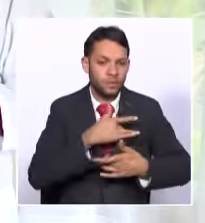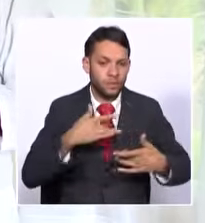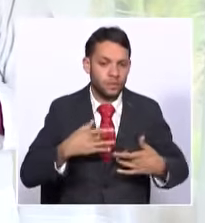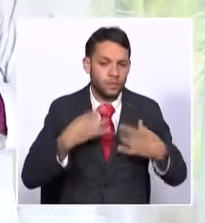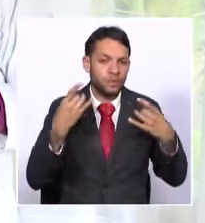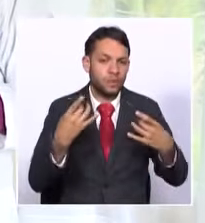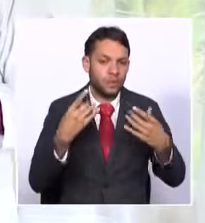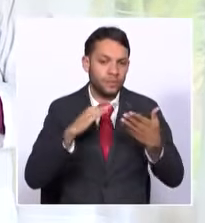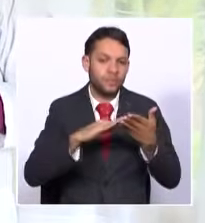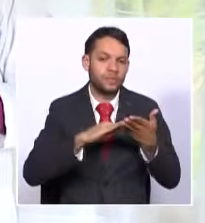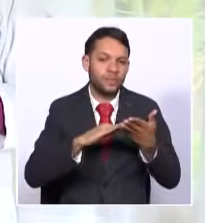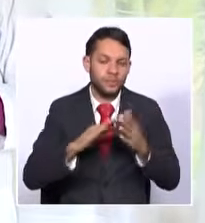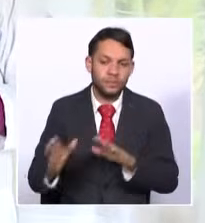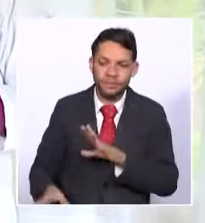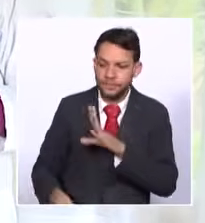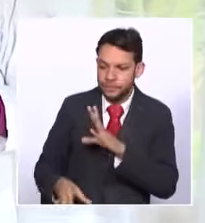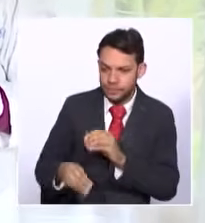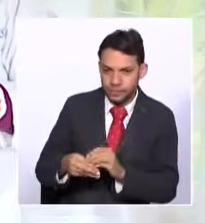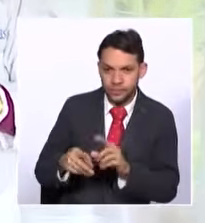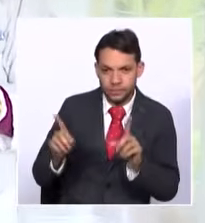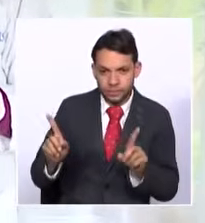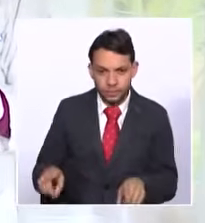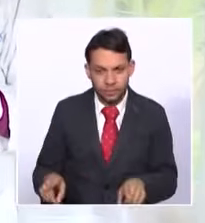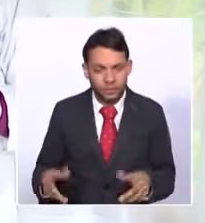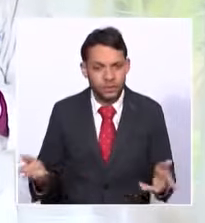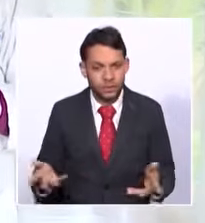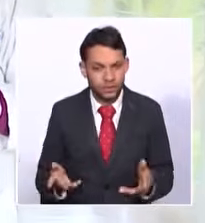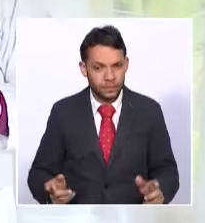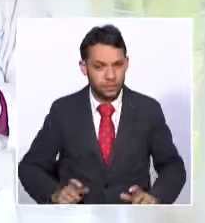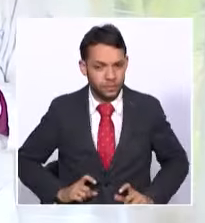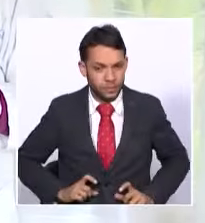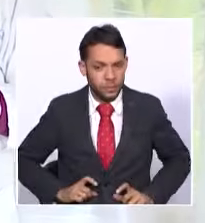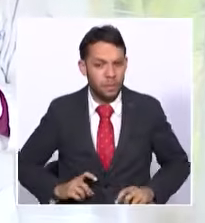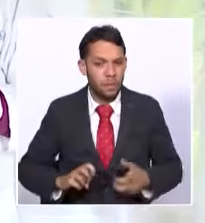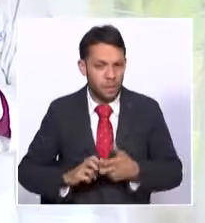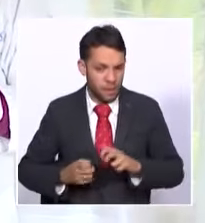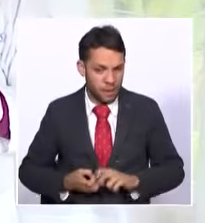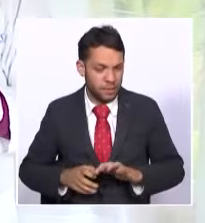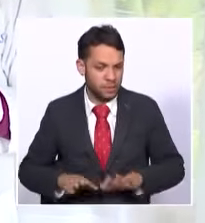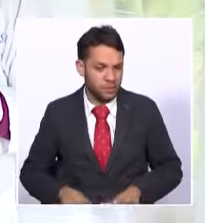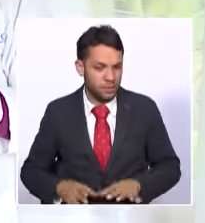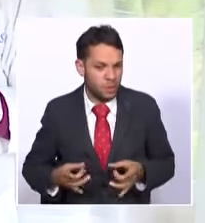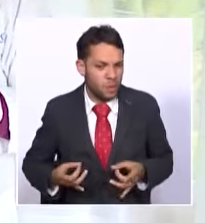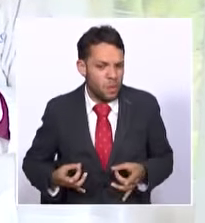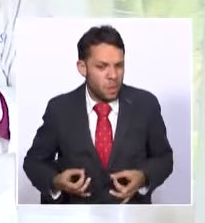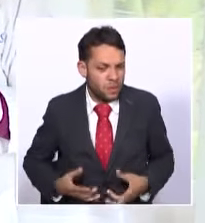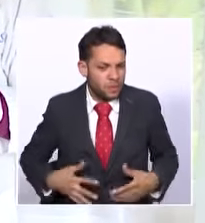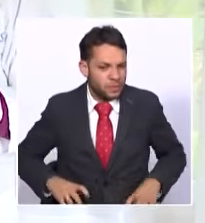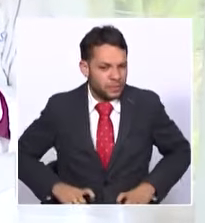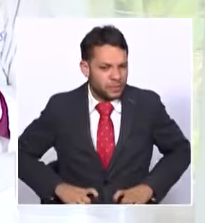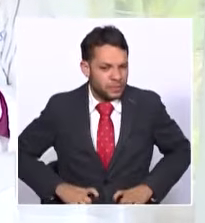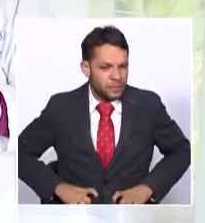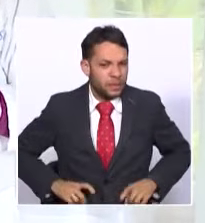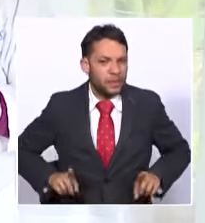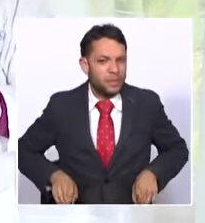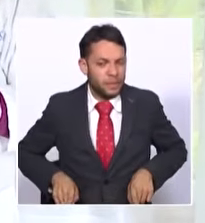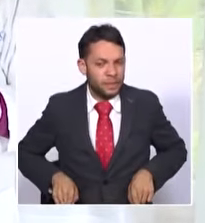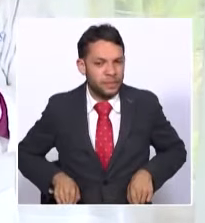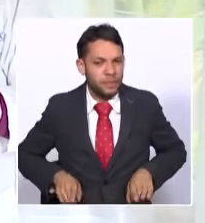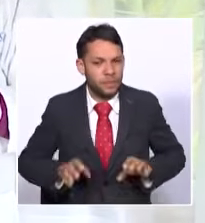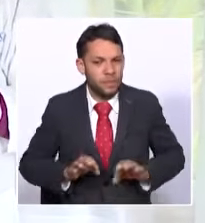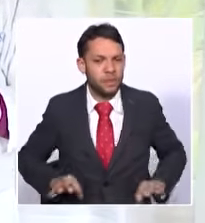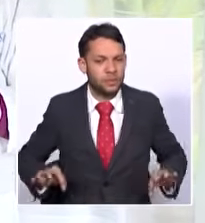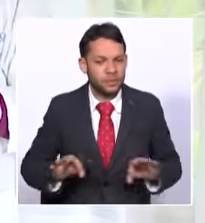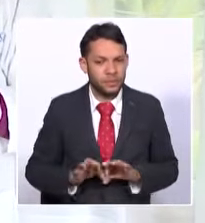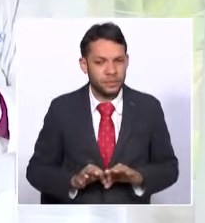otra cosa, sí, no solamente el nivel de los riñones nos puede generar dolor a nivel lumbar. Hay algo muy curioso